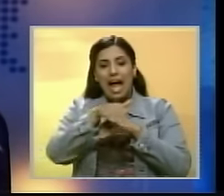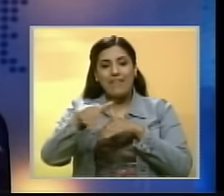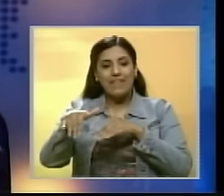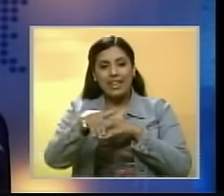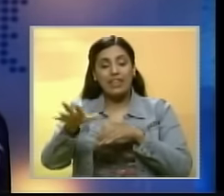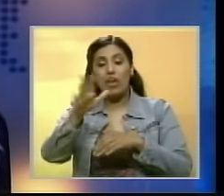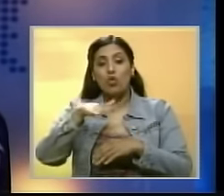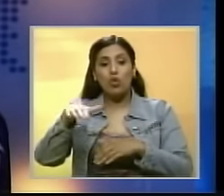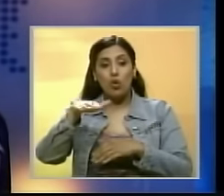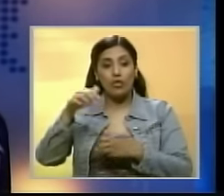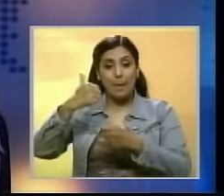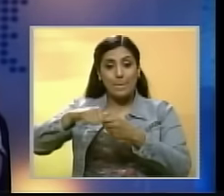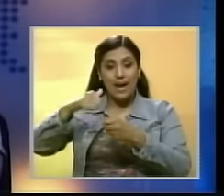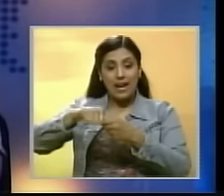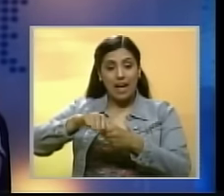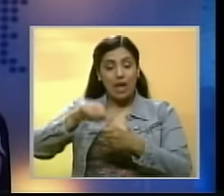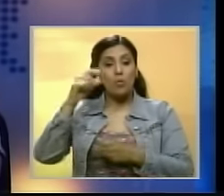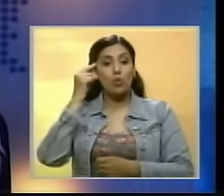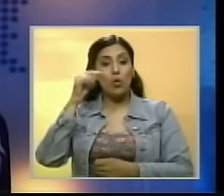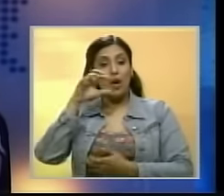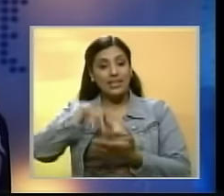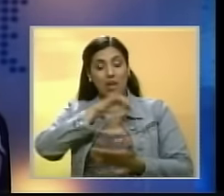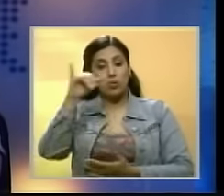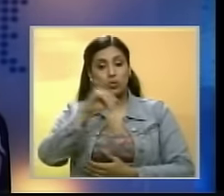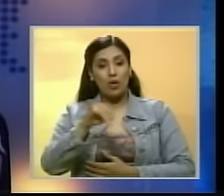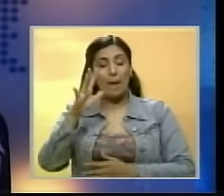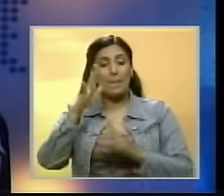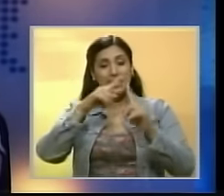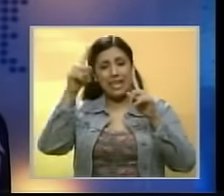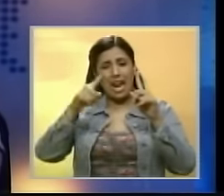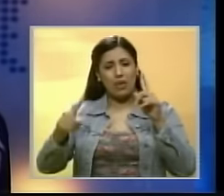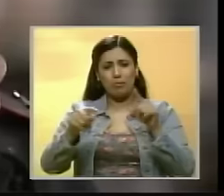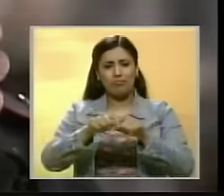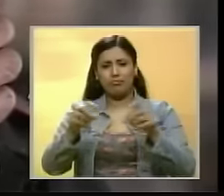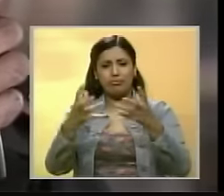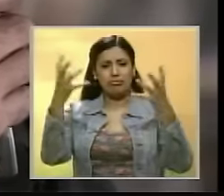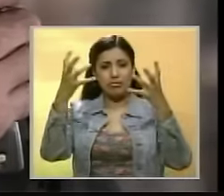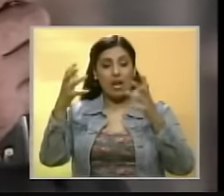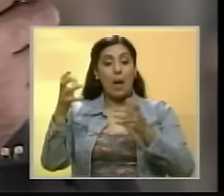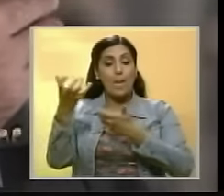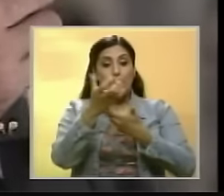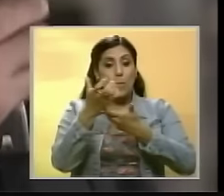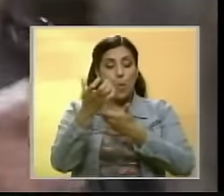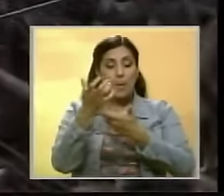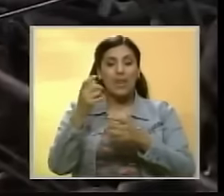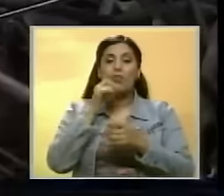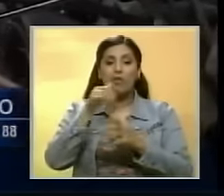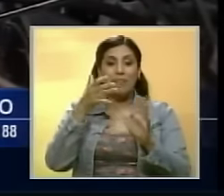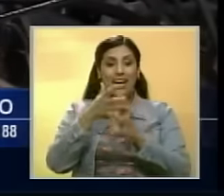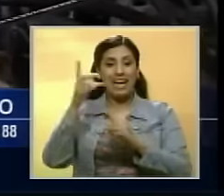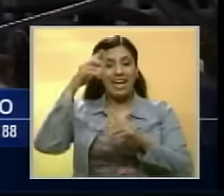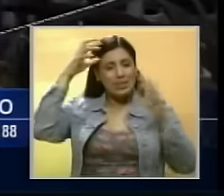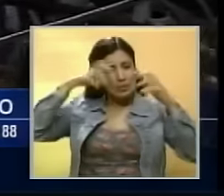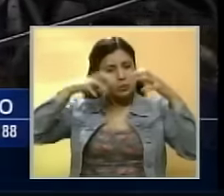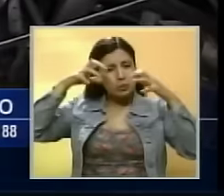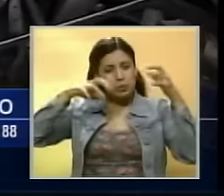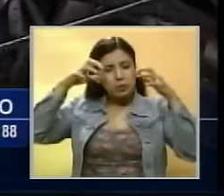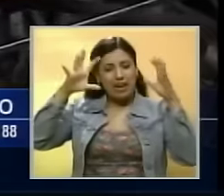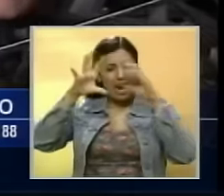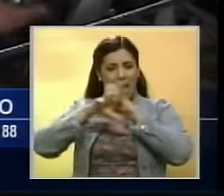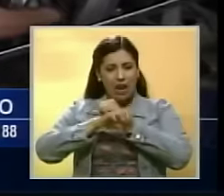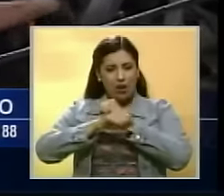Delicias en Maracaibo estado zulia Se presume que un rayo causó el suceso según los bomberos el Rayo cayó durante las lluvias registradas en